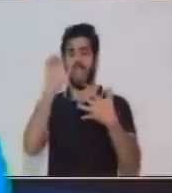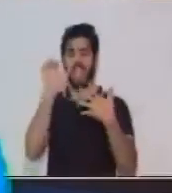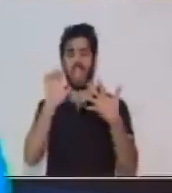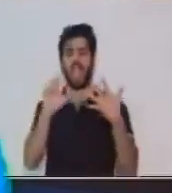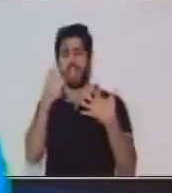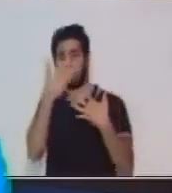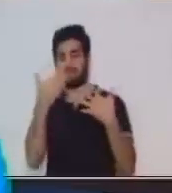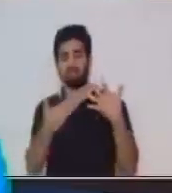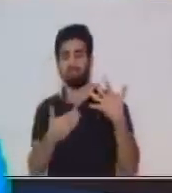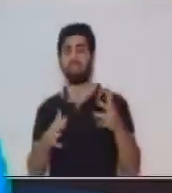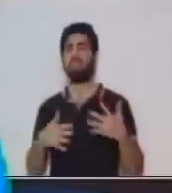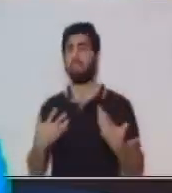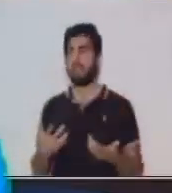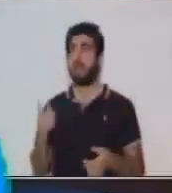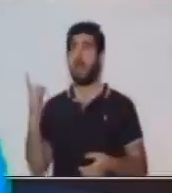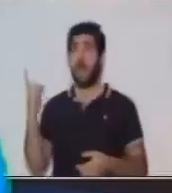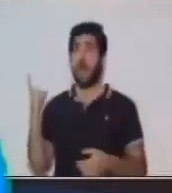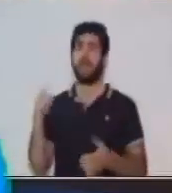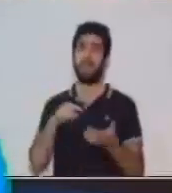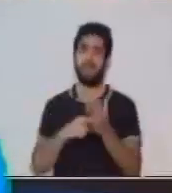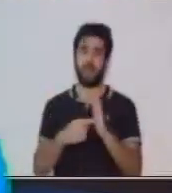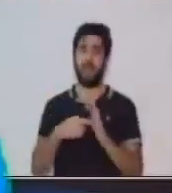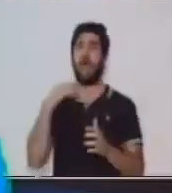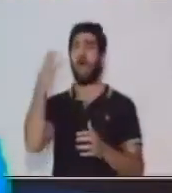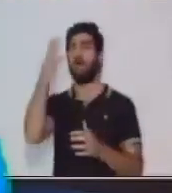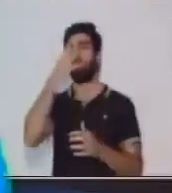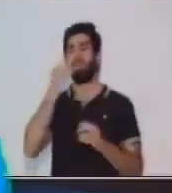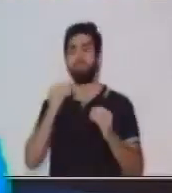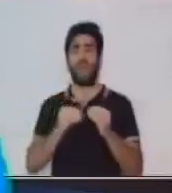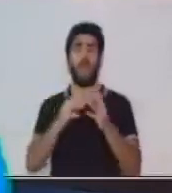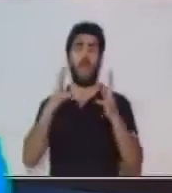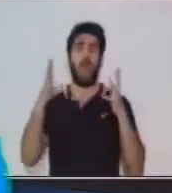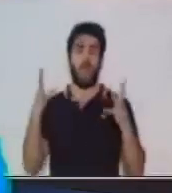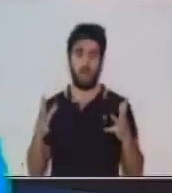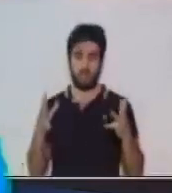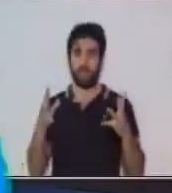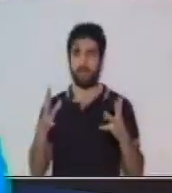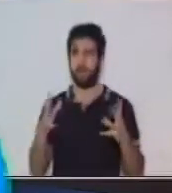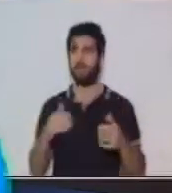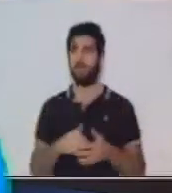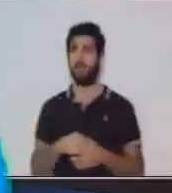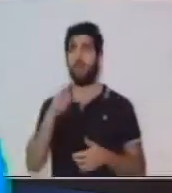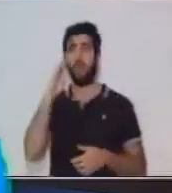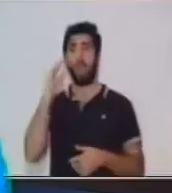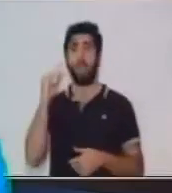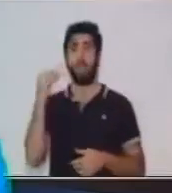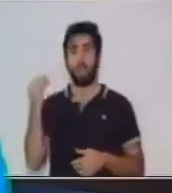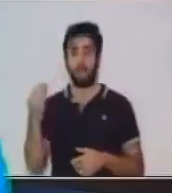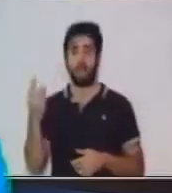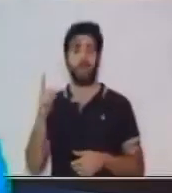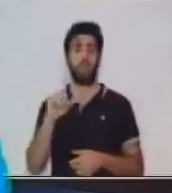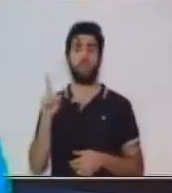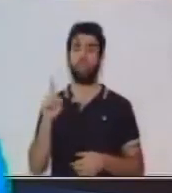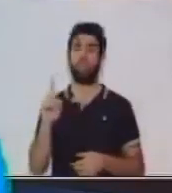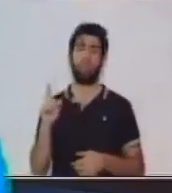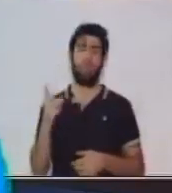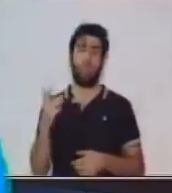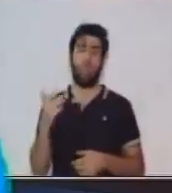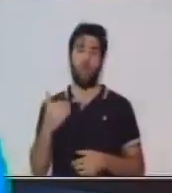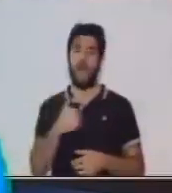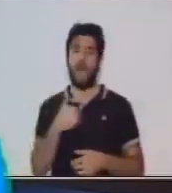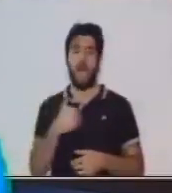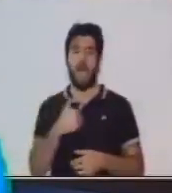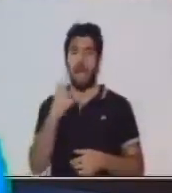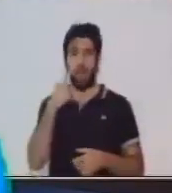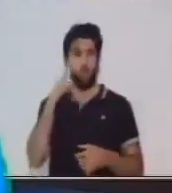que es maravilloso, es místico, es extraordinario, porque es algo que no se tiene en